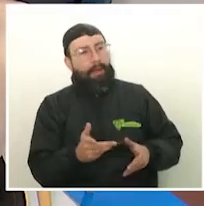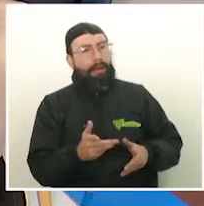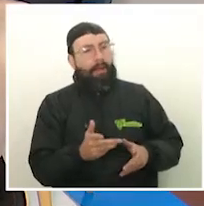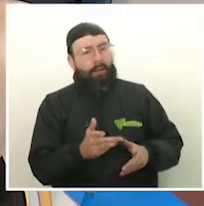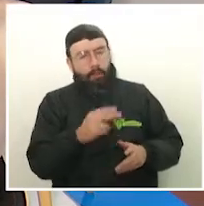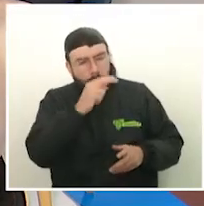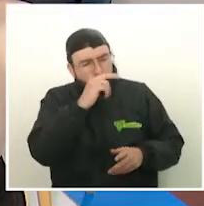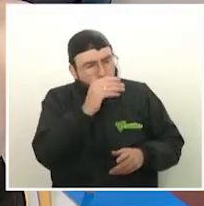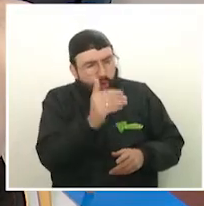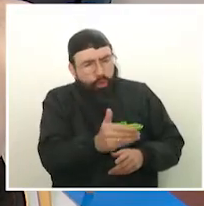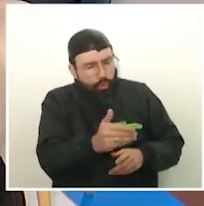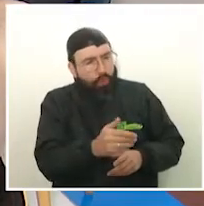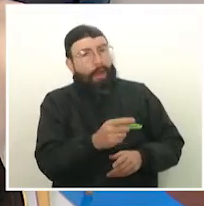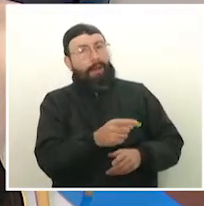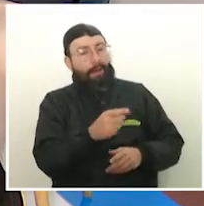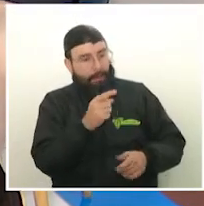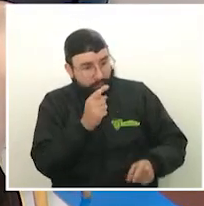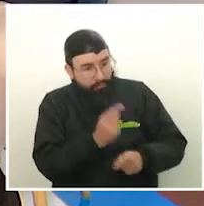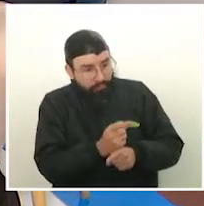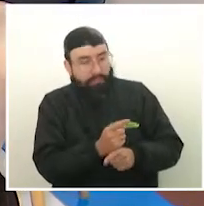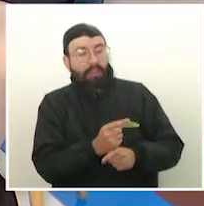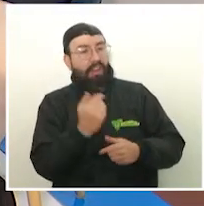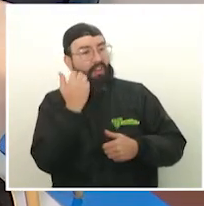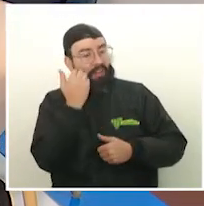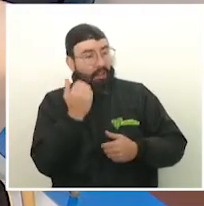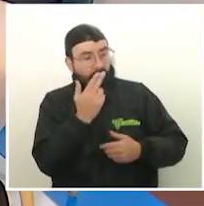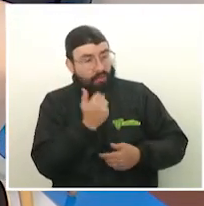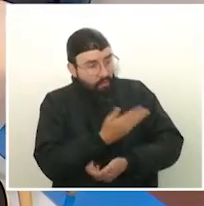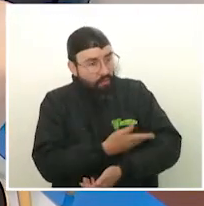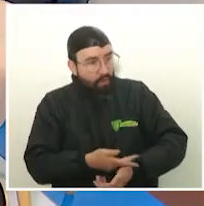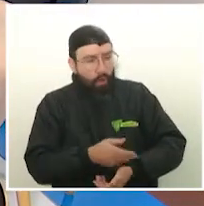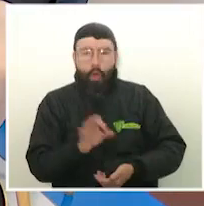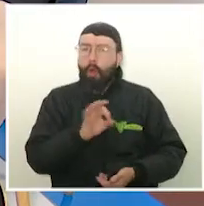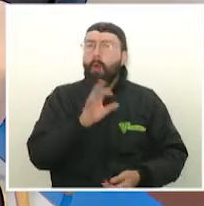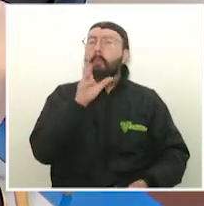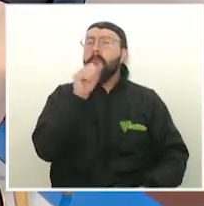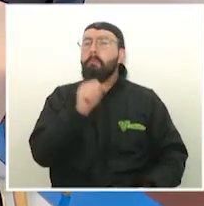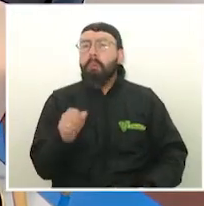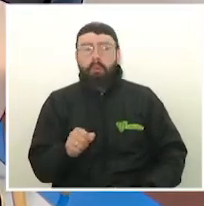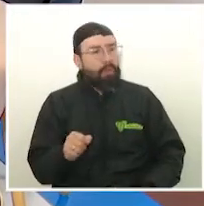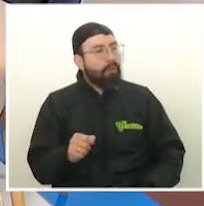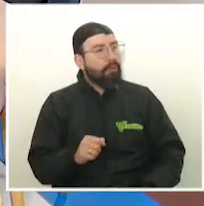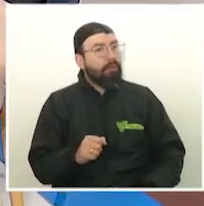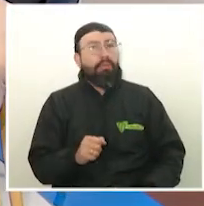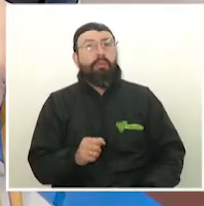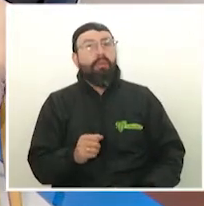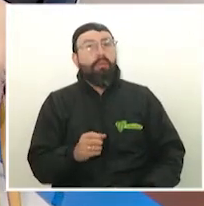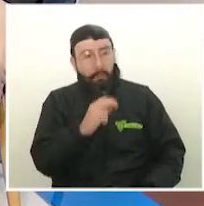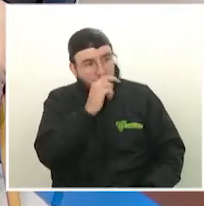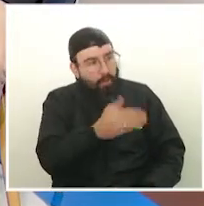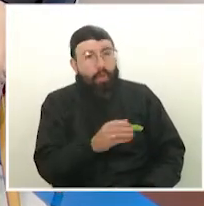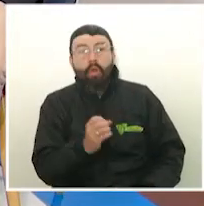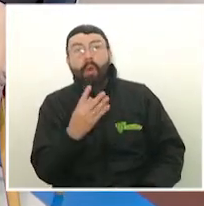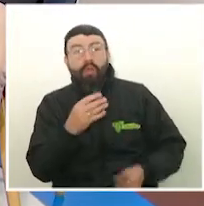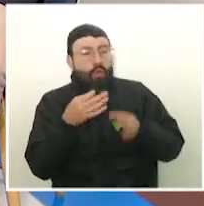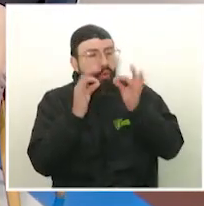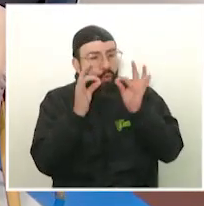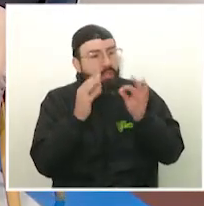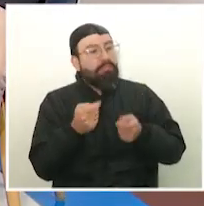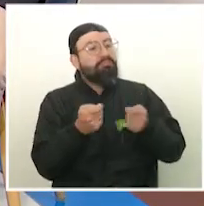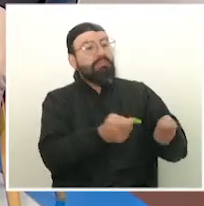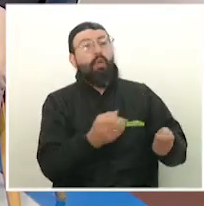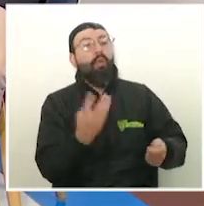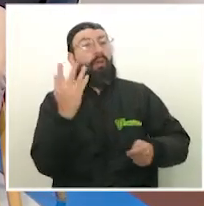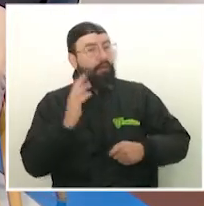niño o de viejito? Pues, a ver, ¿cuántos dulces te di de chiquitico? ¿Cómo te daba?